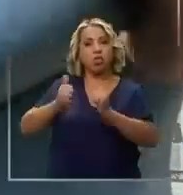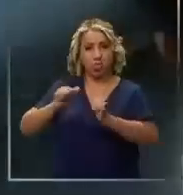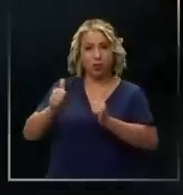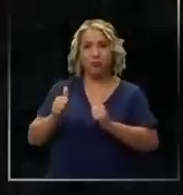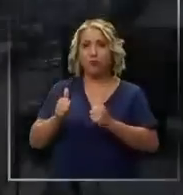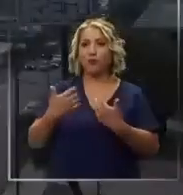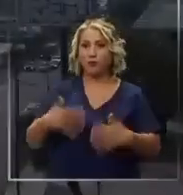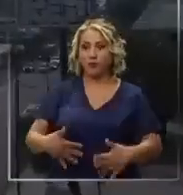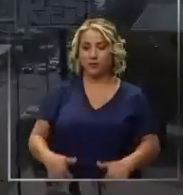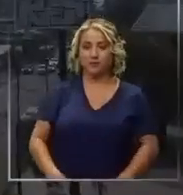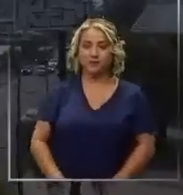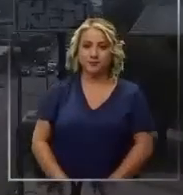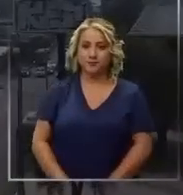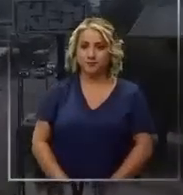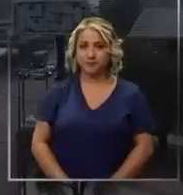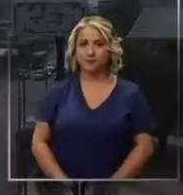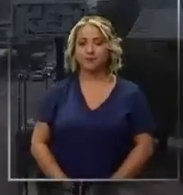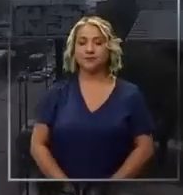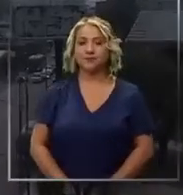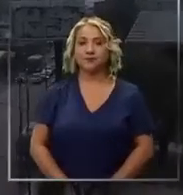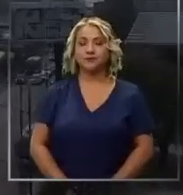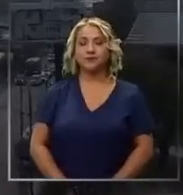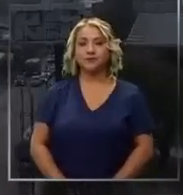sus vidas.